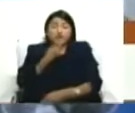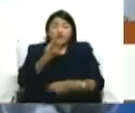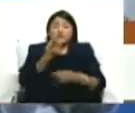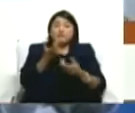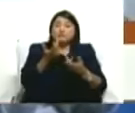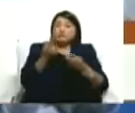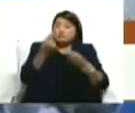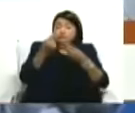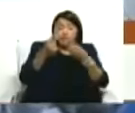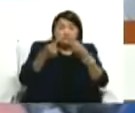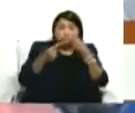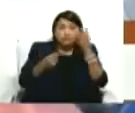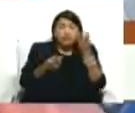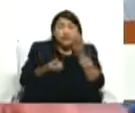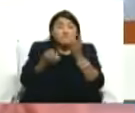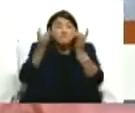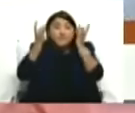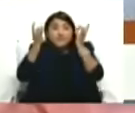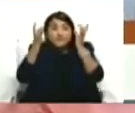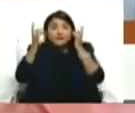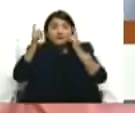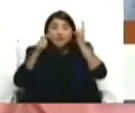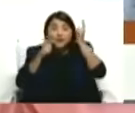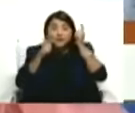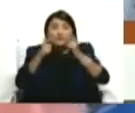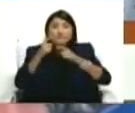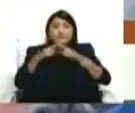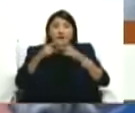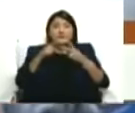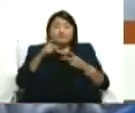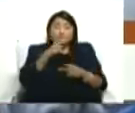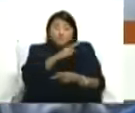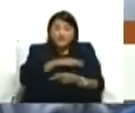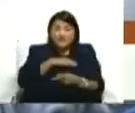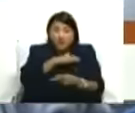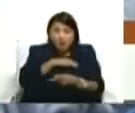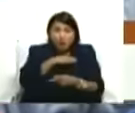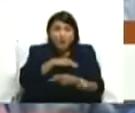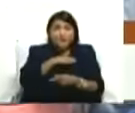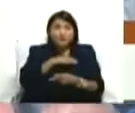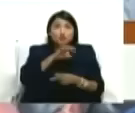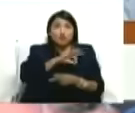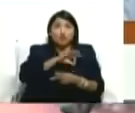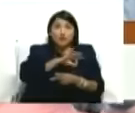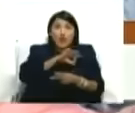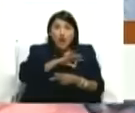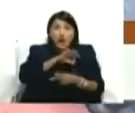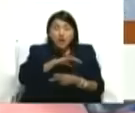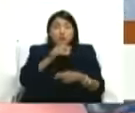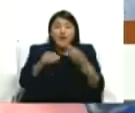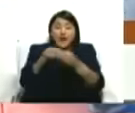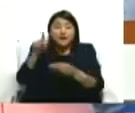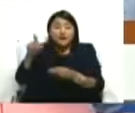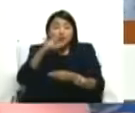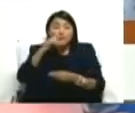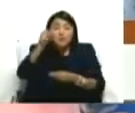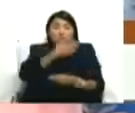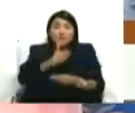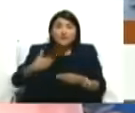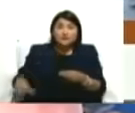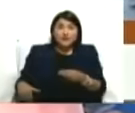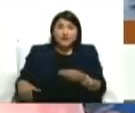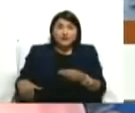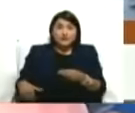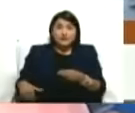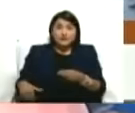grandes misiones sociales, y gracias a las misiones y grandes misiones sociales que ha recreado el presidente Maduro frente a